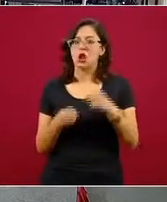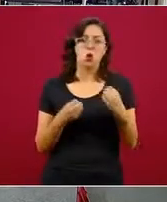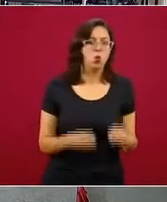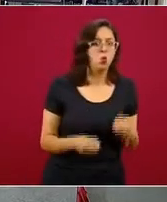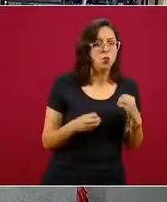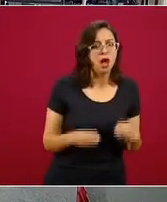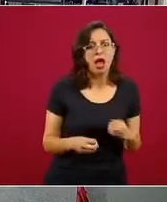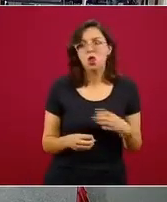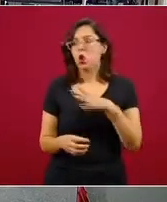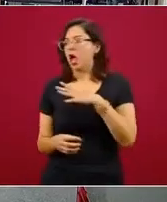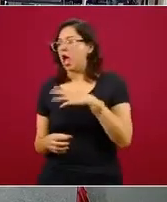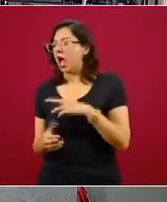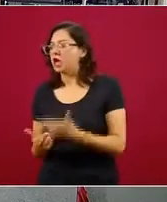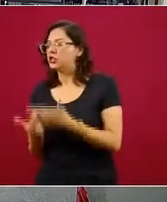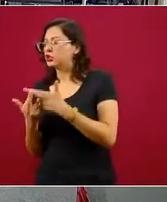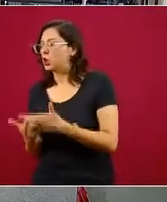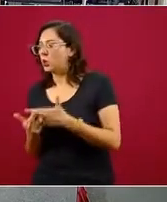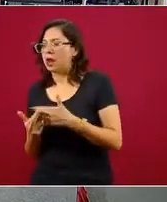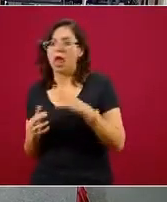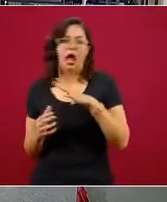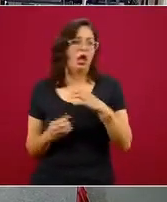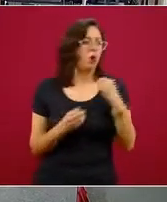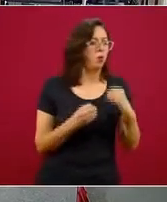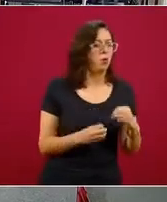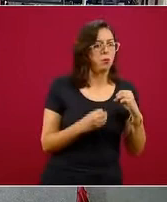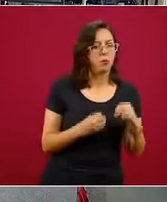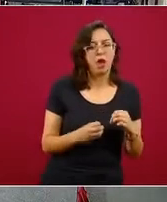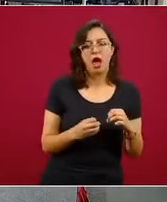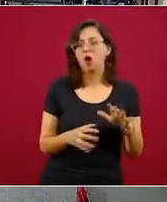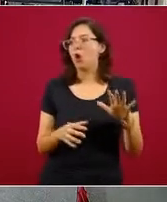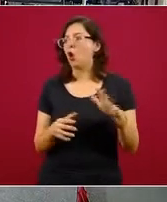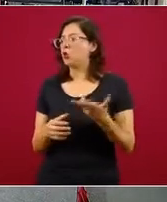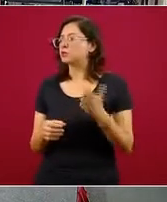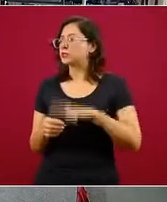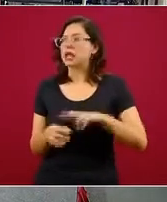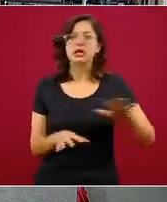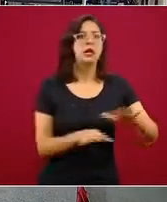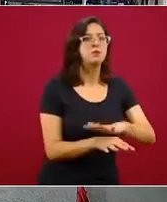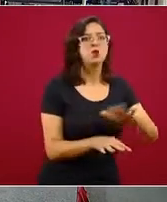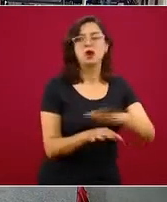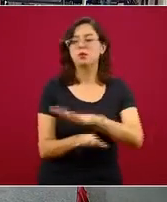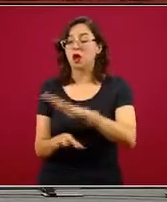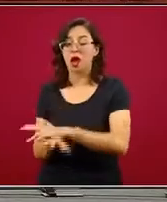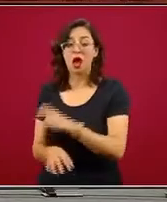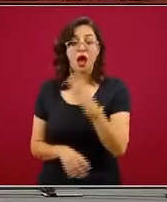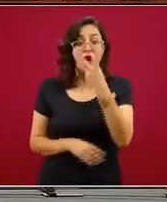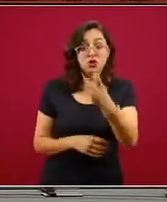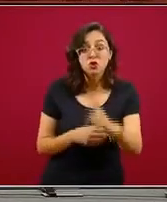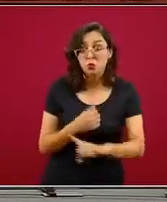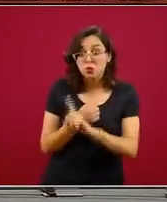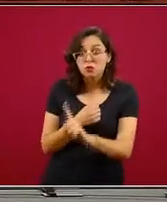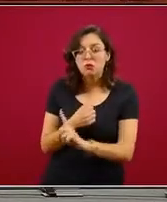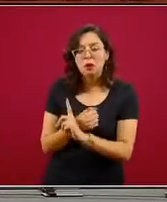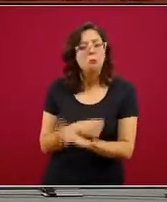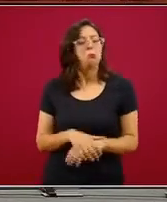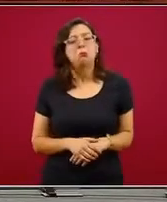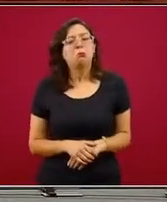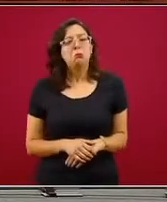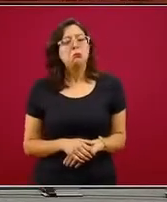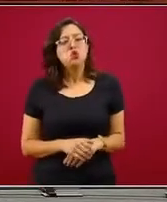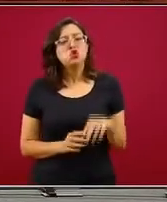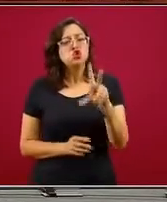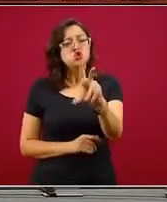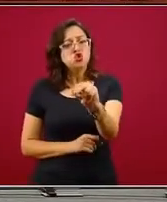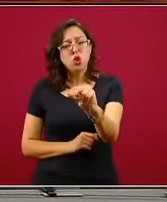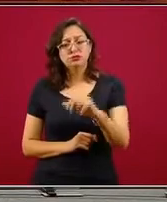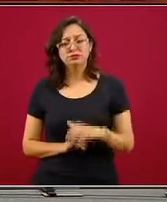existe o no capacidad disponible, las reconversiones hospitalarias. La respuesta es no.